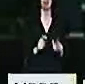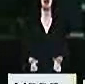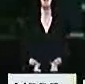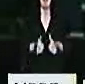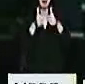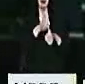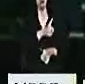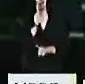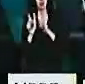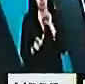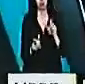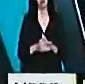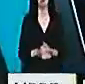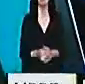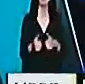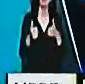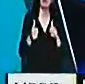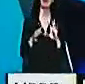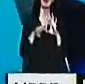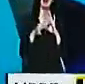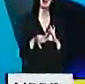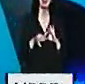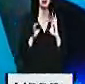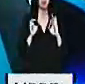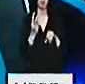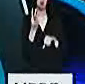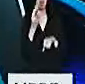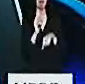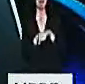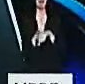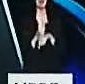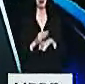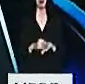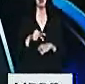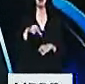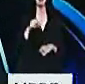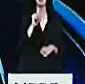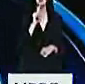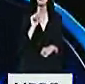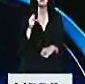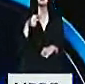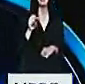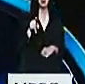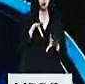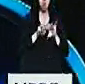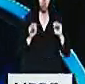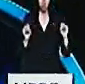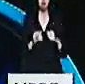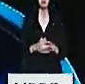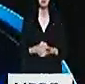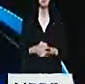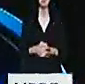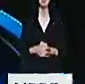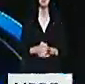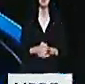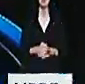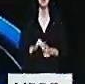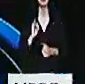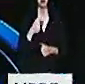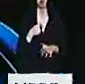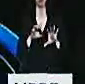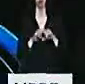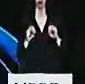bienestar de todos. Muy bien. Gracias, Carolina. Justo los 30 segundos. Natacha, ¿estás lista con tu idea libre?